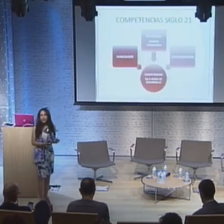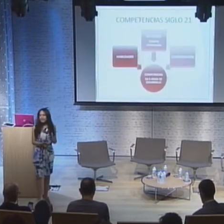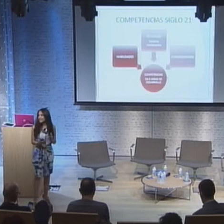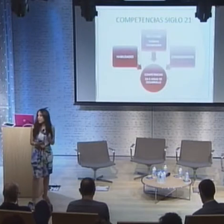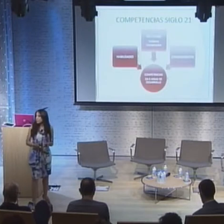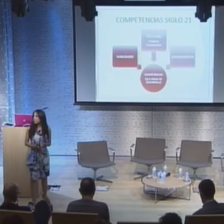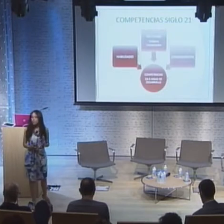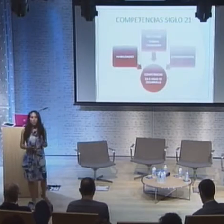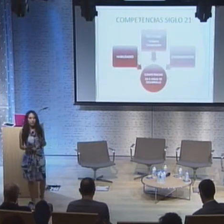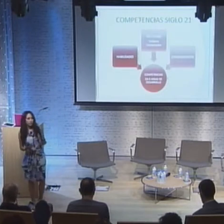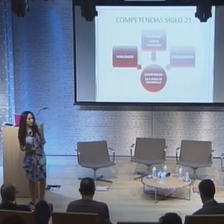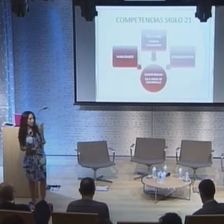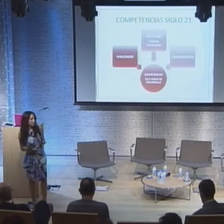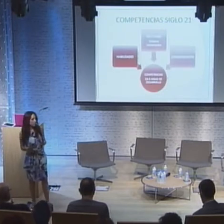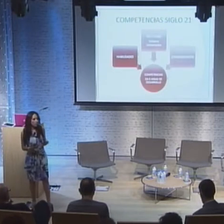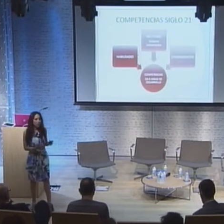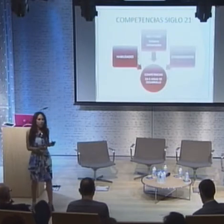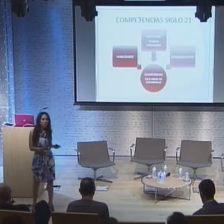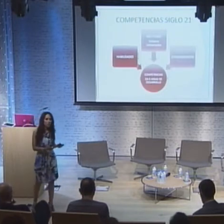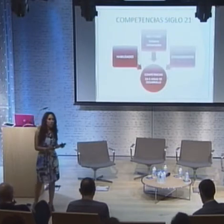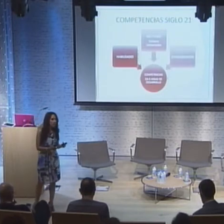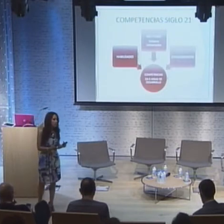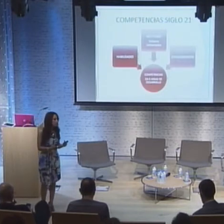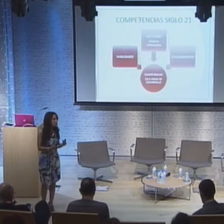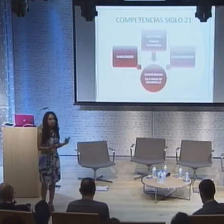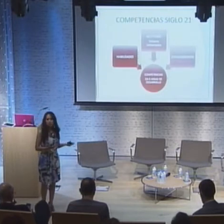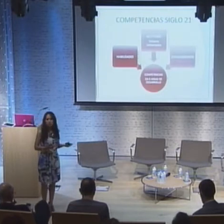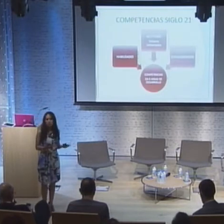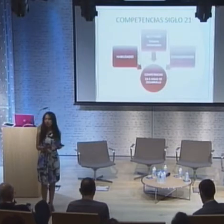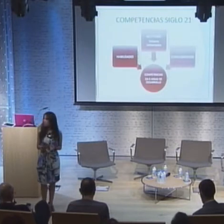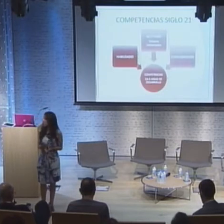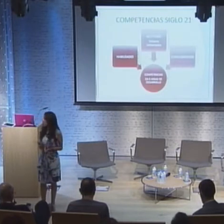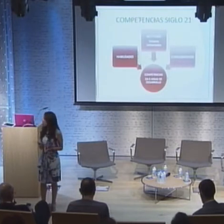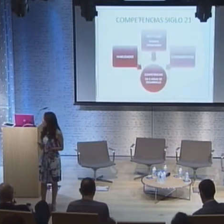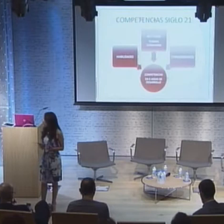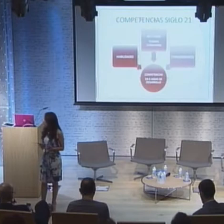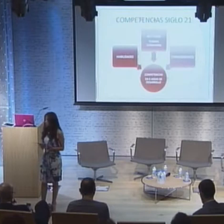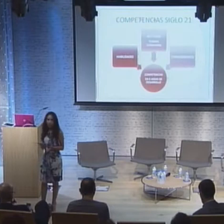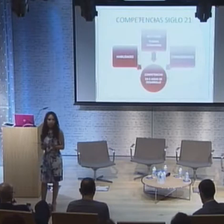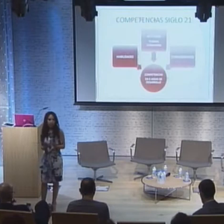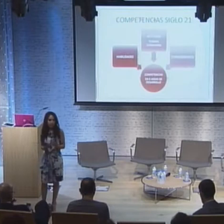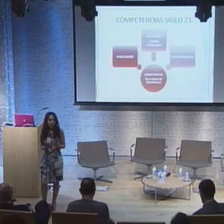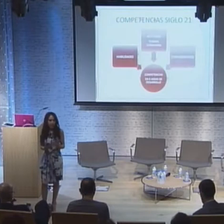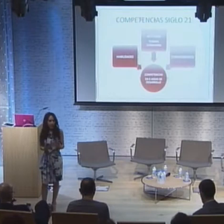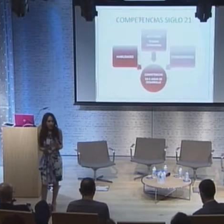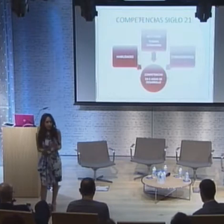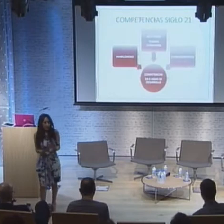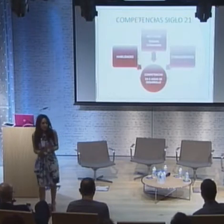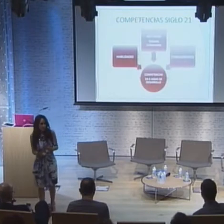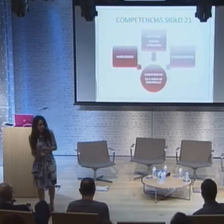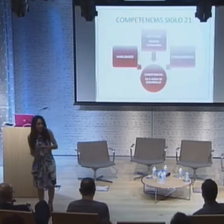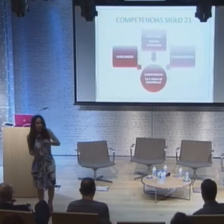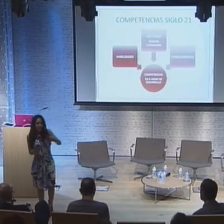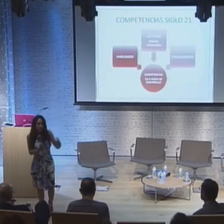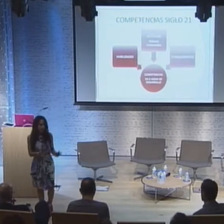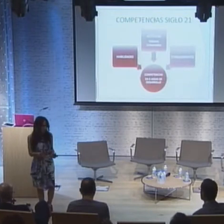¿Qué entendemos por competencias? Cuando hablo de competencias, no sé si todos entendemos este concepto. Me parece que aquí en España